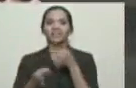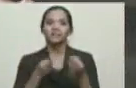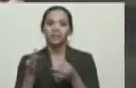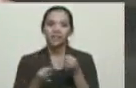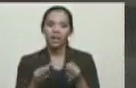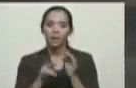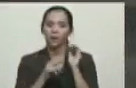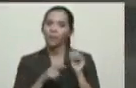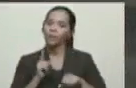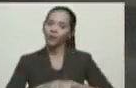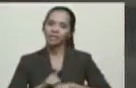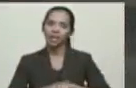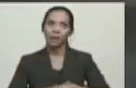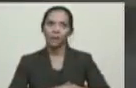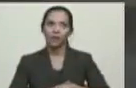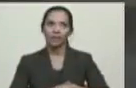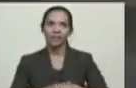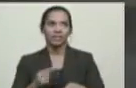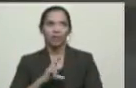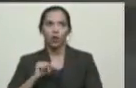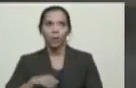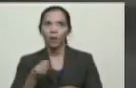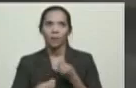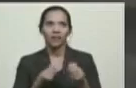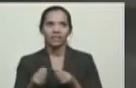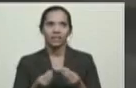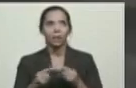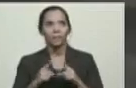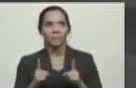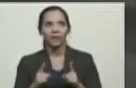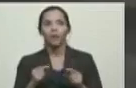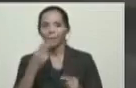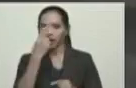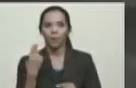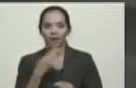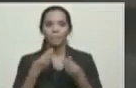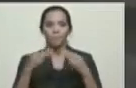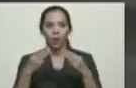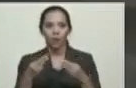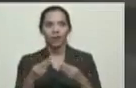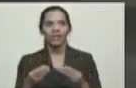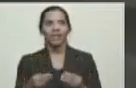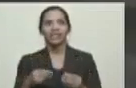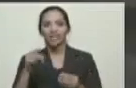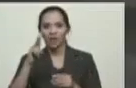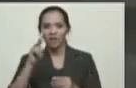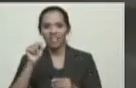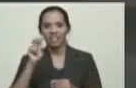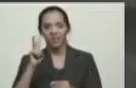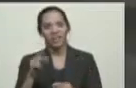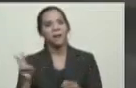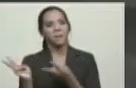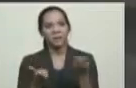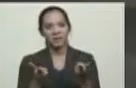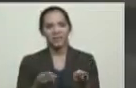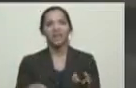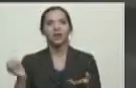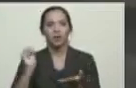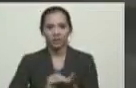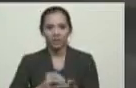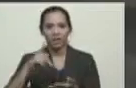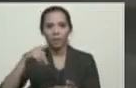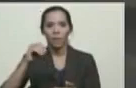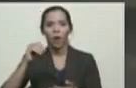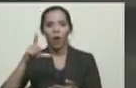por cuestiones de tiempo ya no vamos a poder hacerlo. Pero me comprometo públicamente a través de Venezolana de Televisión a invitar próximamente al señor Paul